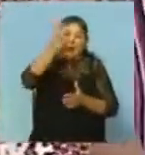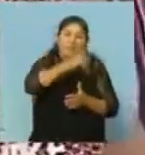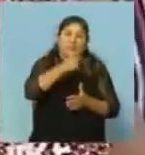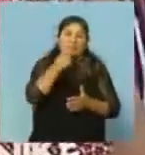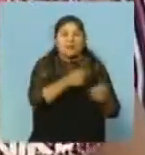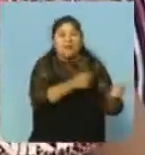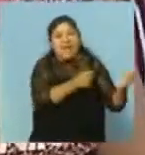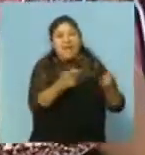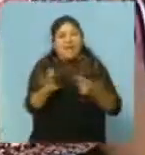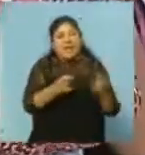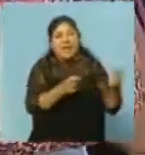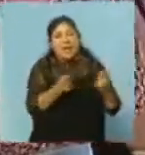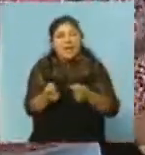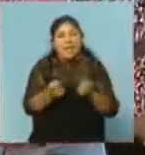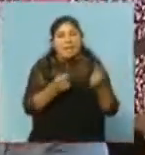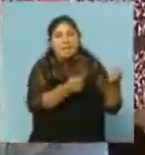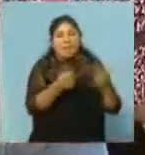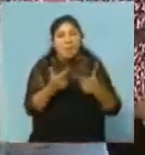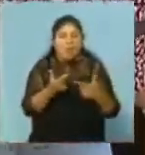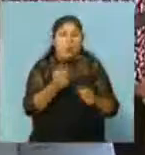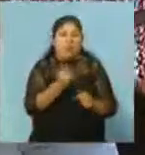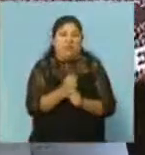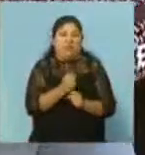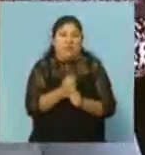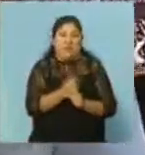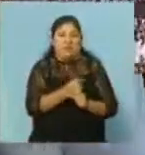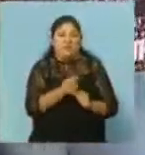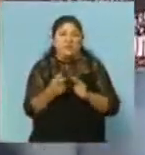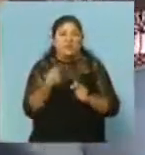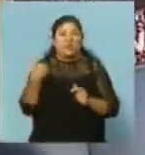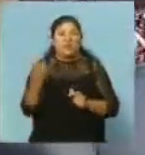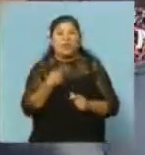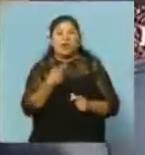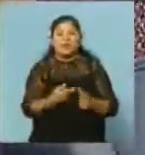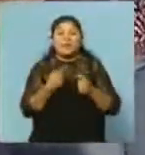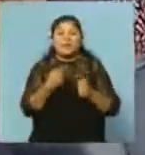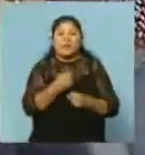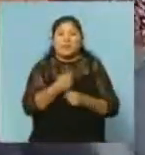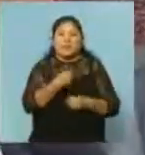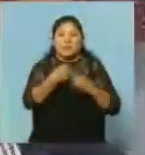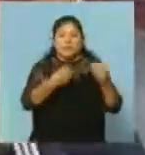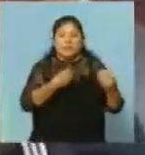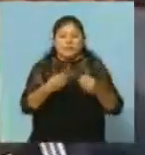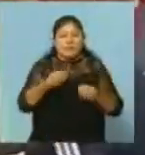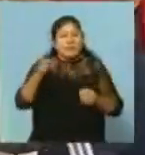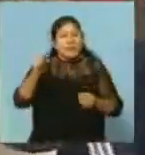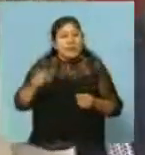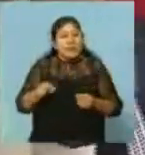cargos. Estamos acá porque necesitamos trabajar. Esto es para el nivel primario, ¿no? Nivel primario,